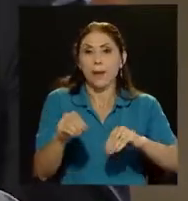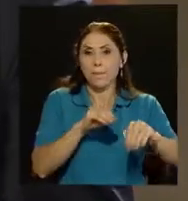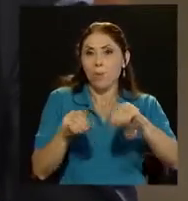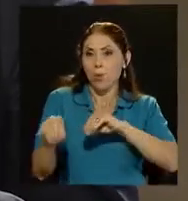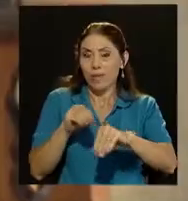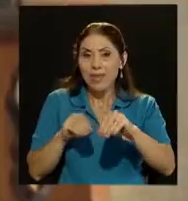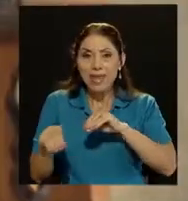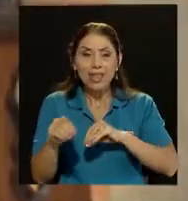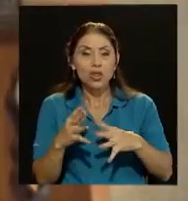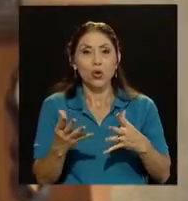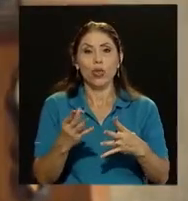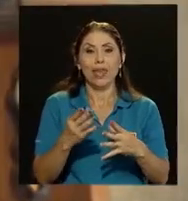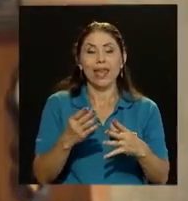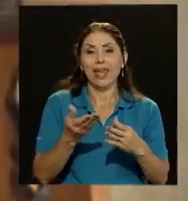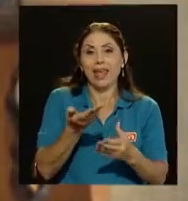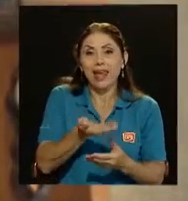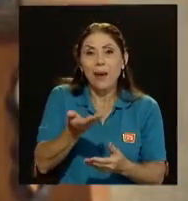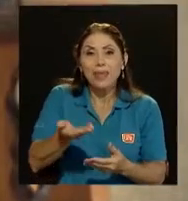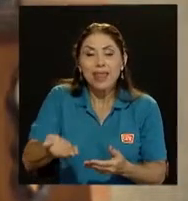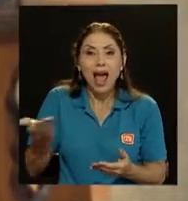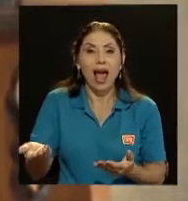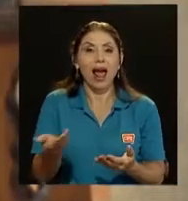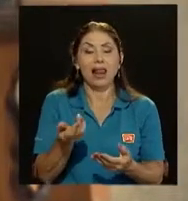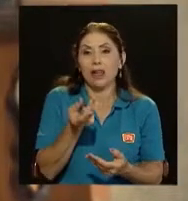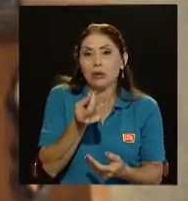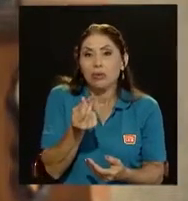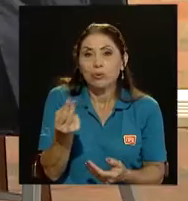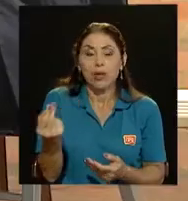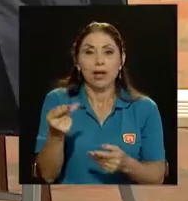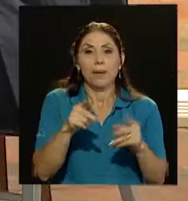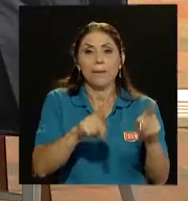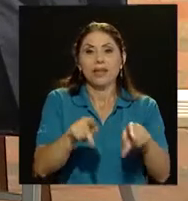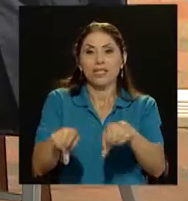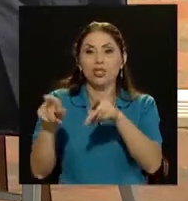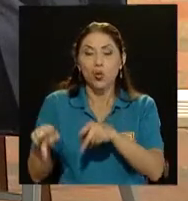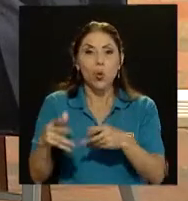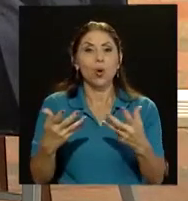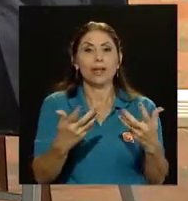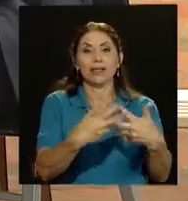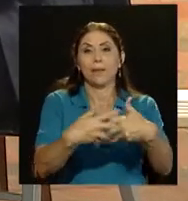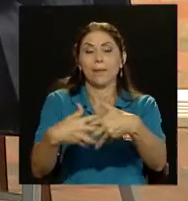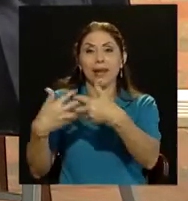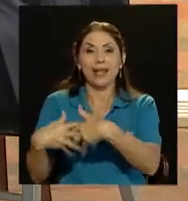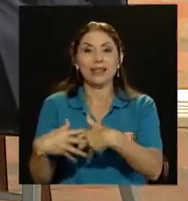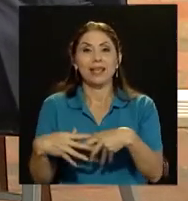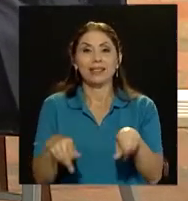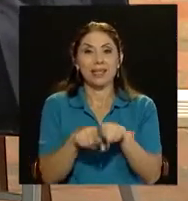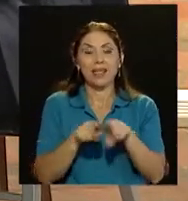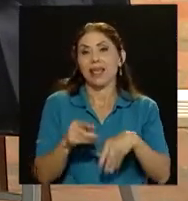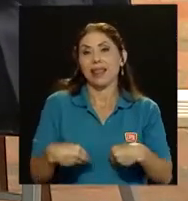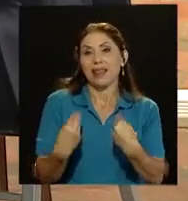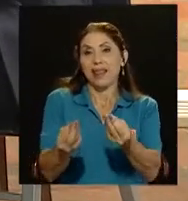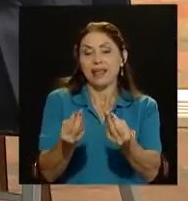de personas, de empresas y de prestar servicio. Y esas